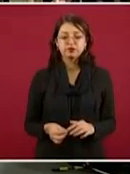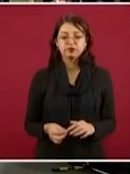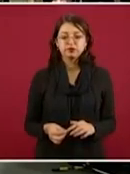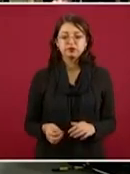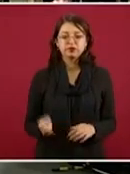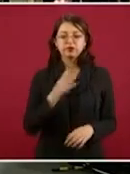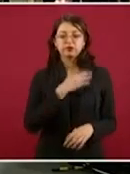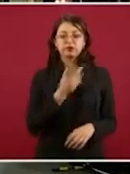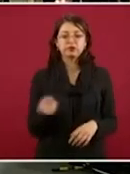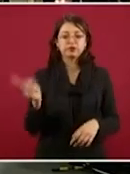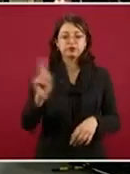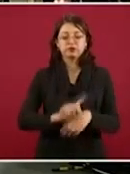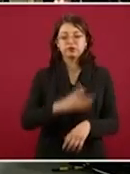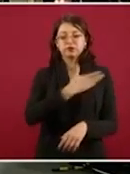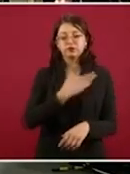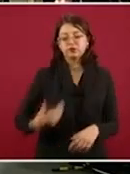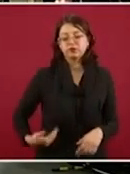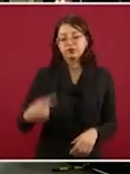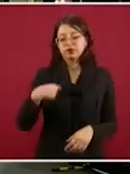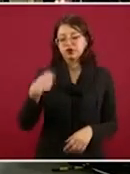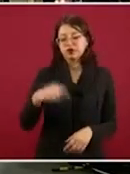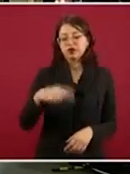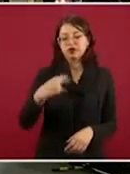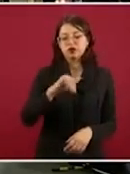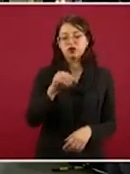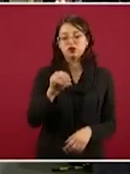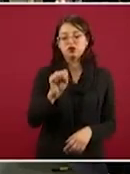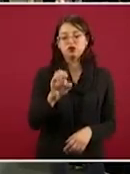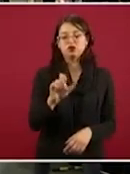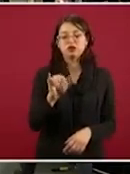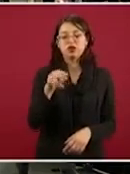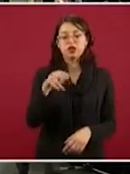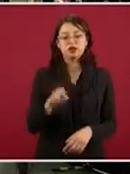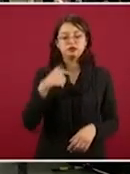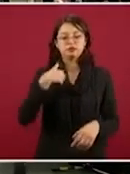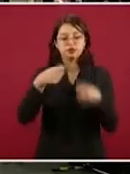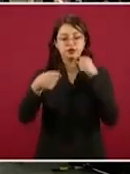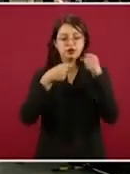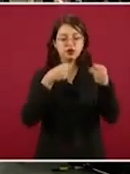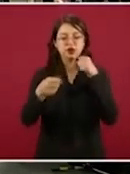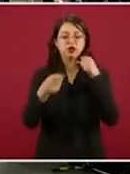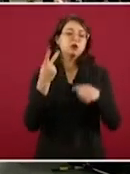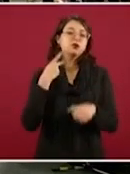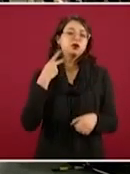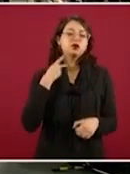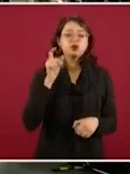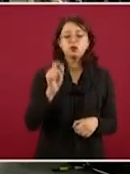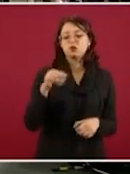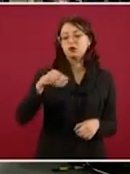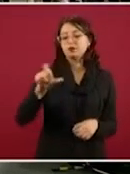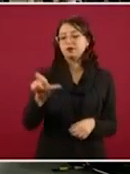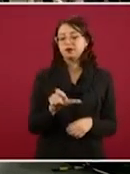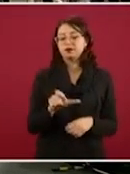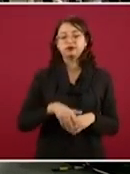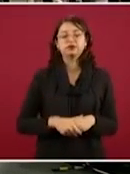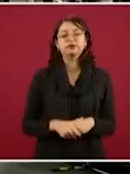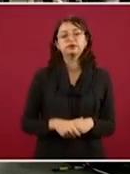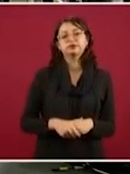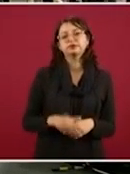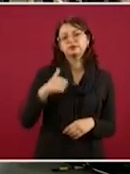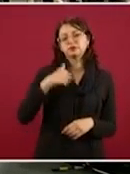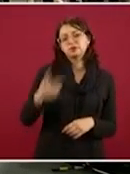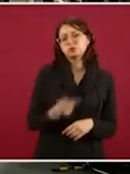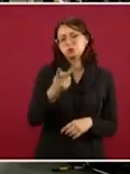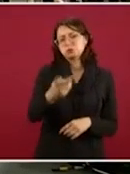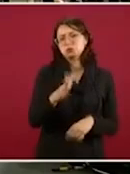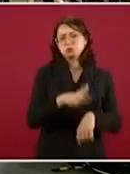Buenos días, presidente. Jocelyn Gutiérrez de Político.mx. Como le comentaba, ¿cómo nos podría dar su opinión sobre el